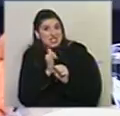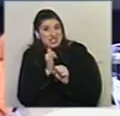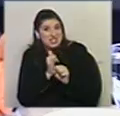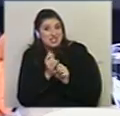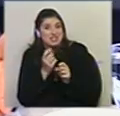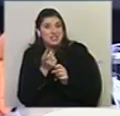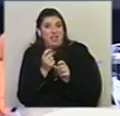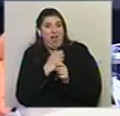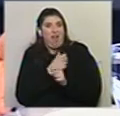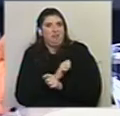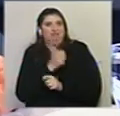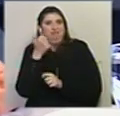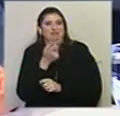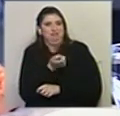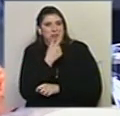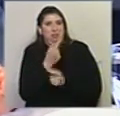inexorable,